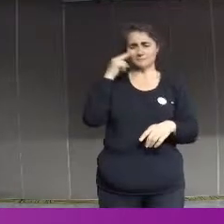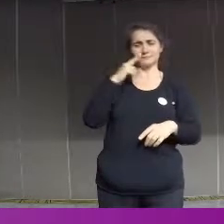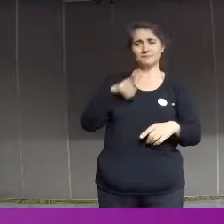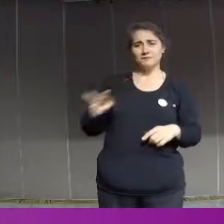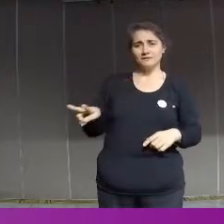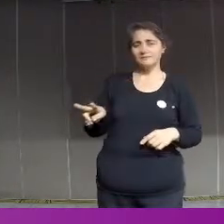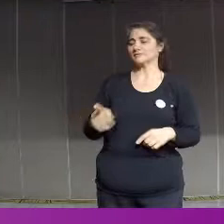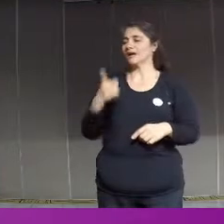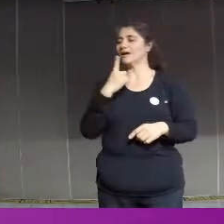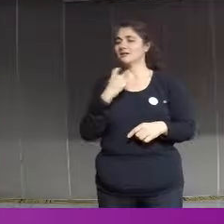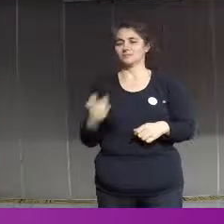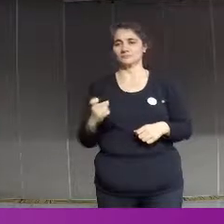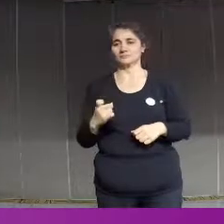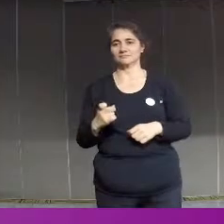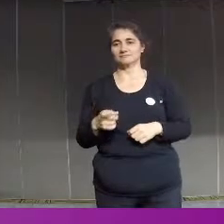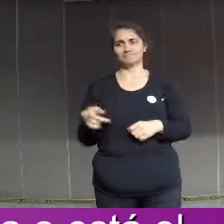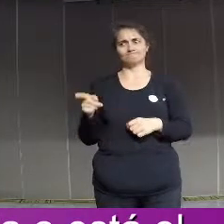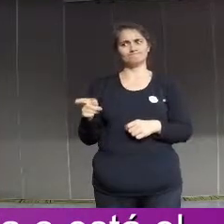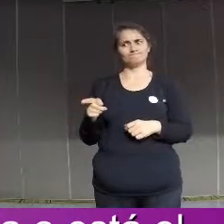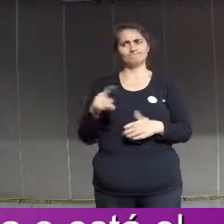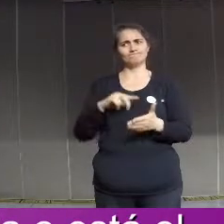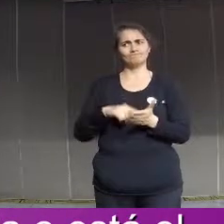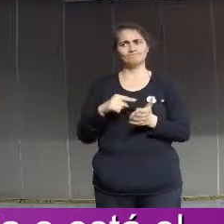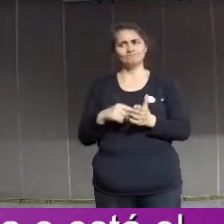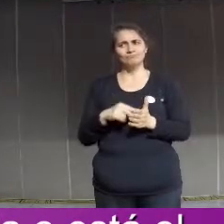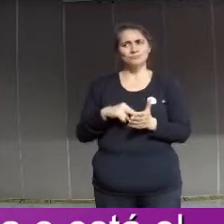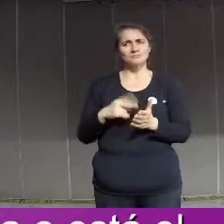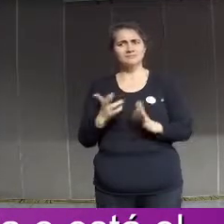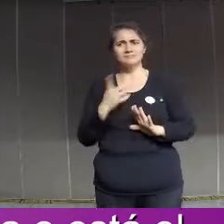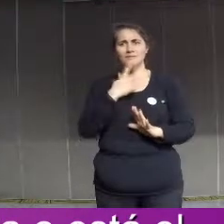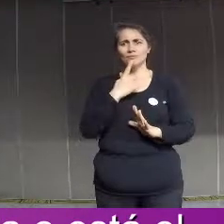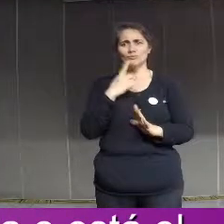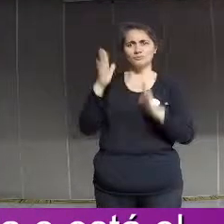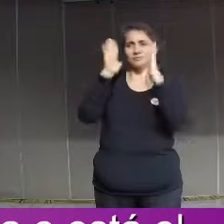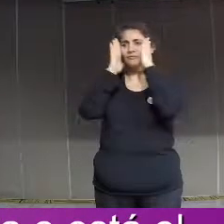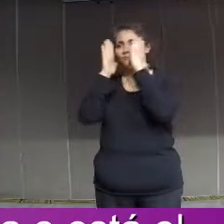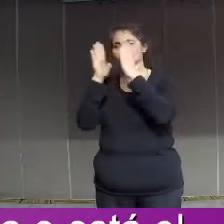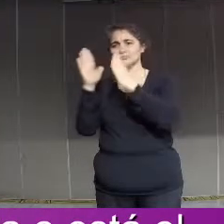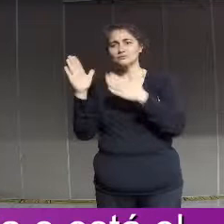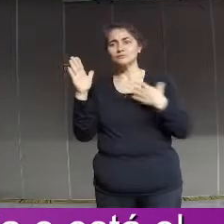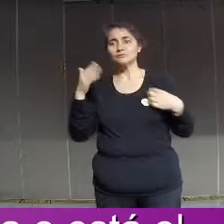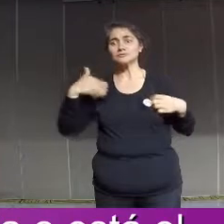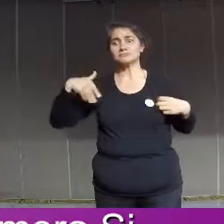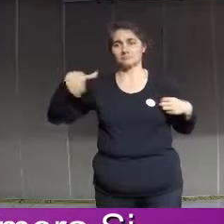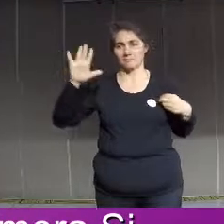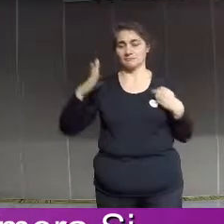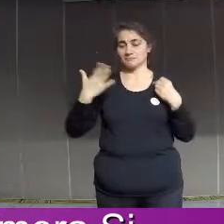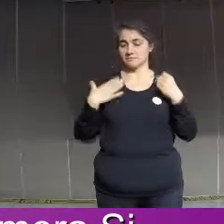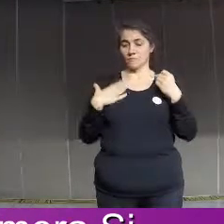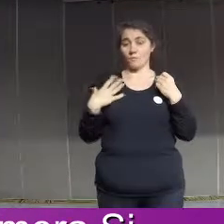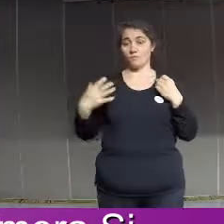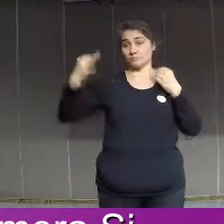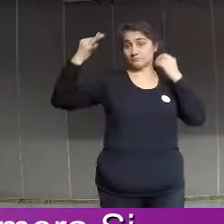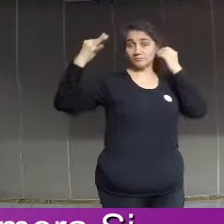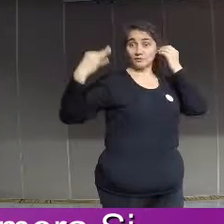un síntoma de alerta, algo está pasando. Tengo que prestarle atención. ¿Estará mal sentado? Si le corrijo la